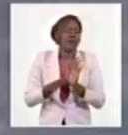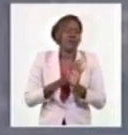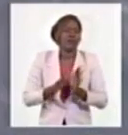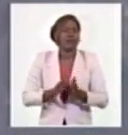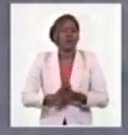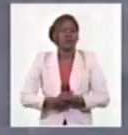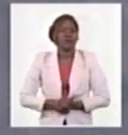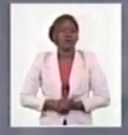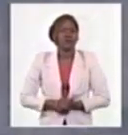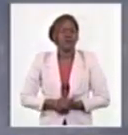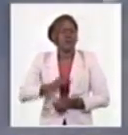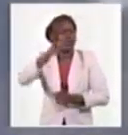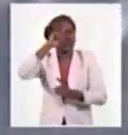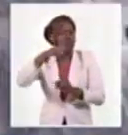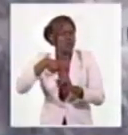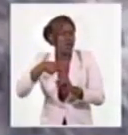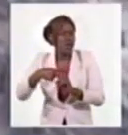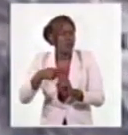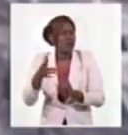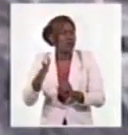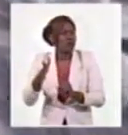hasta el mes de septiembre.